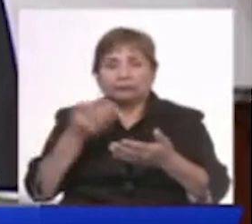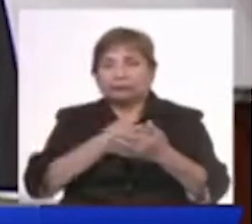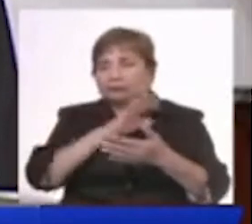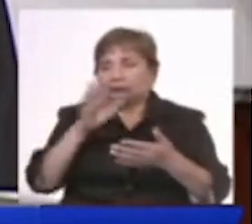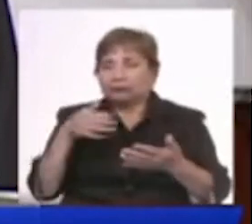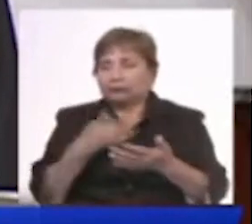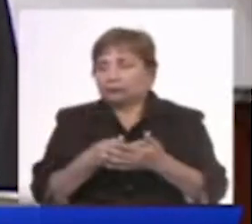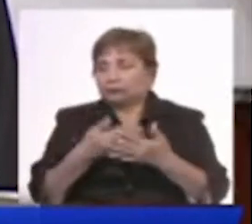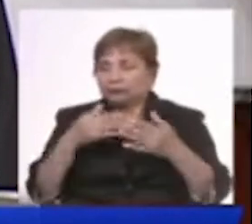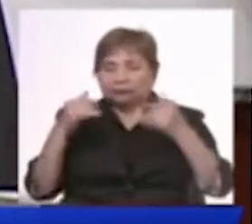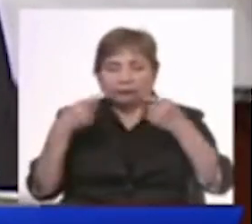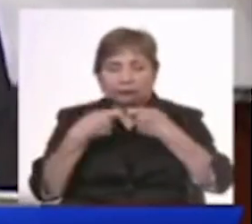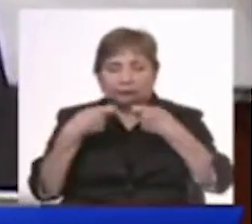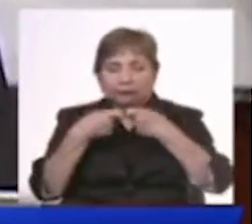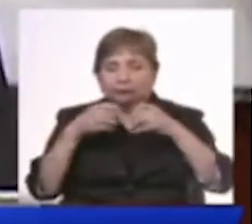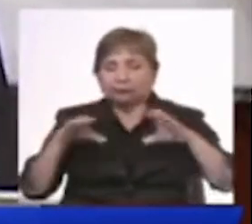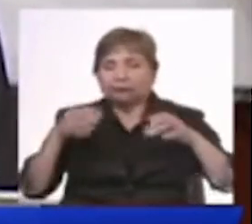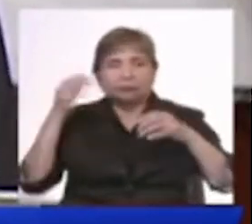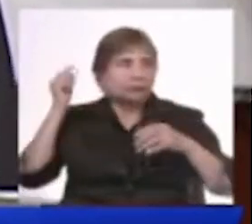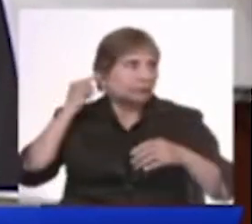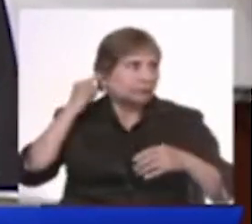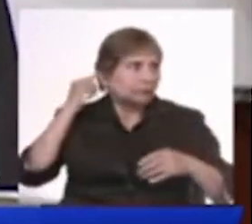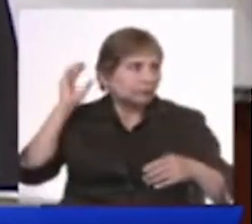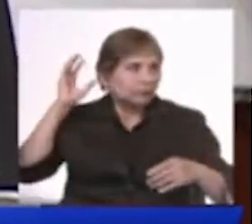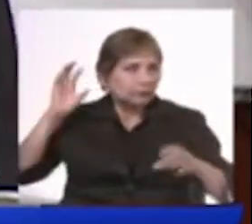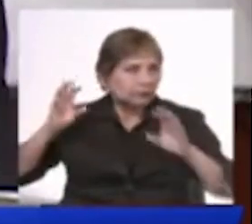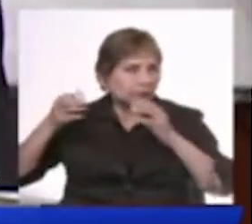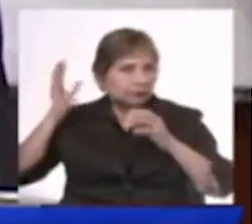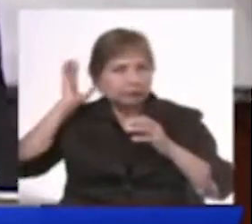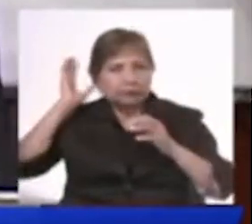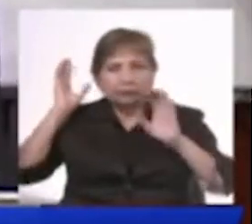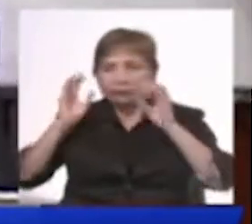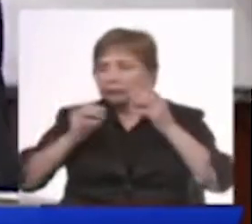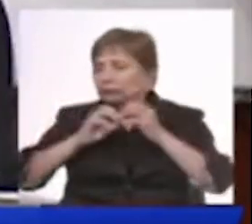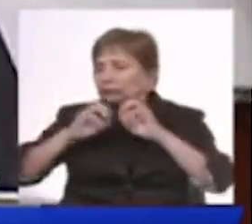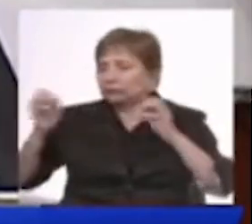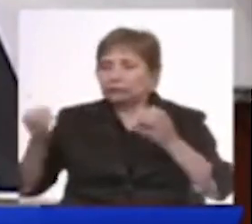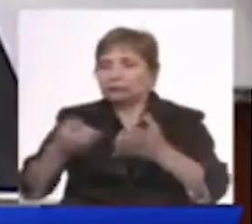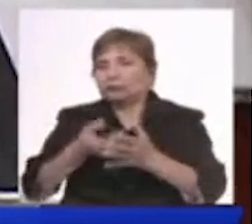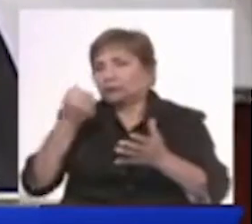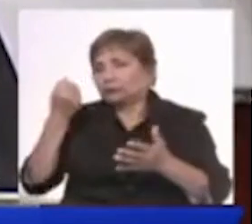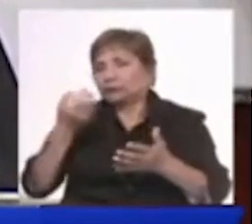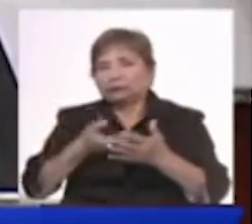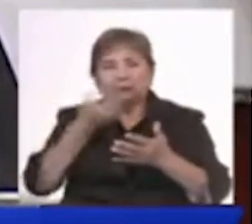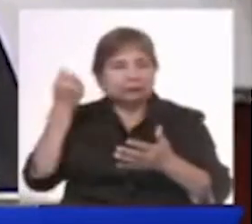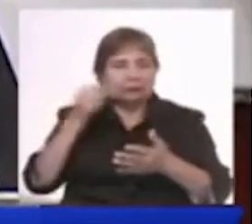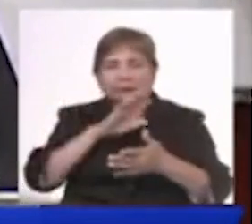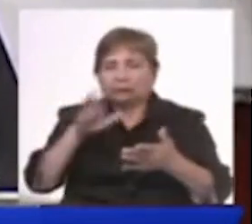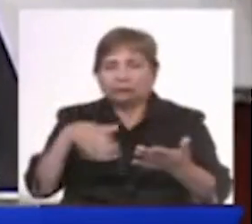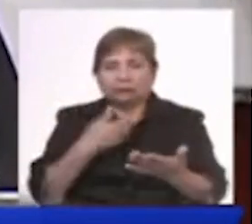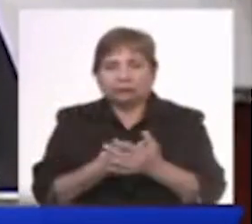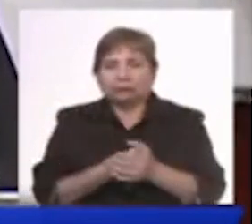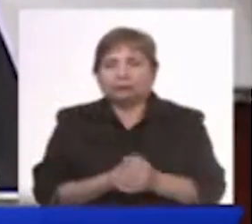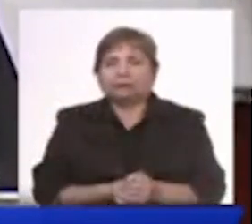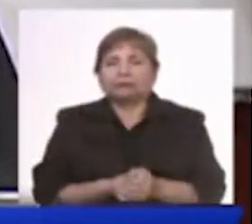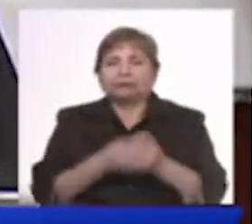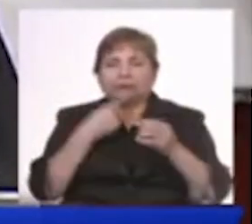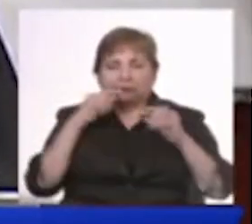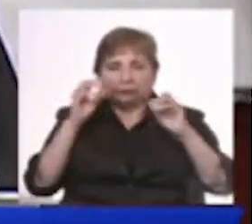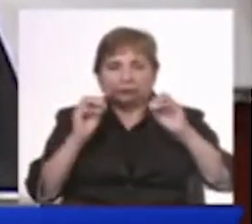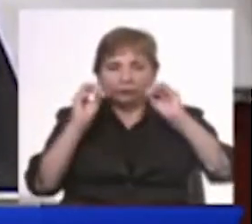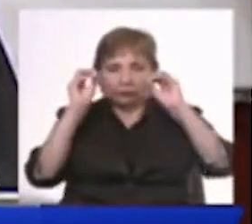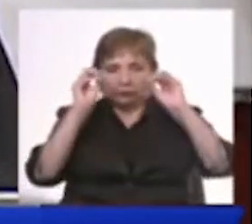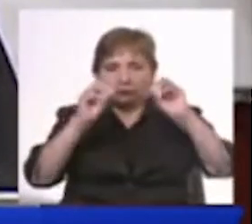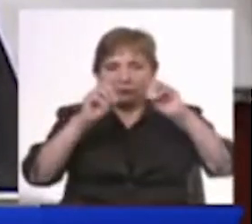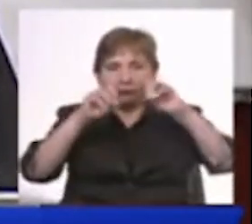calvería, llámese eléctrico, audio, ha retirado todo lo que estaba instalado